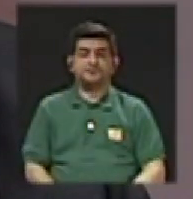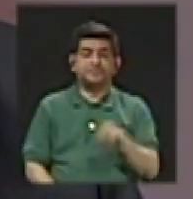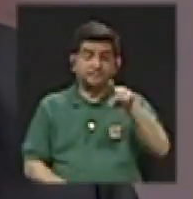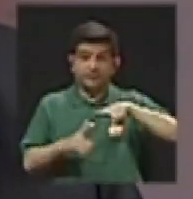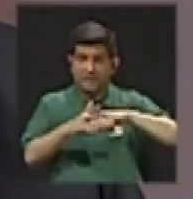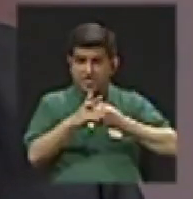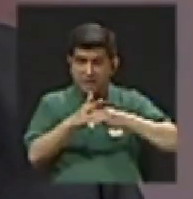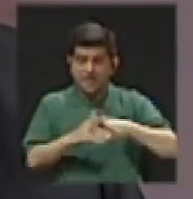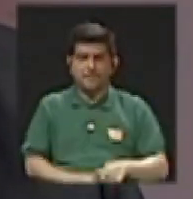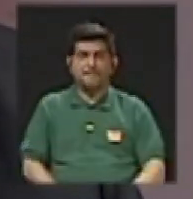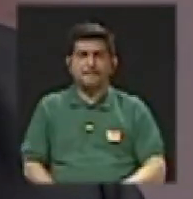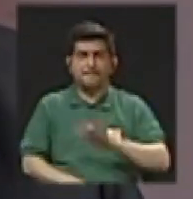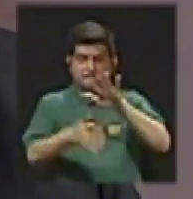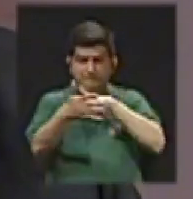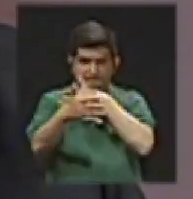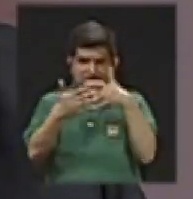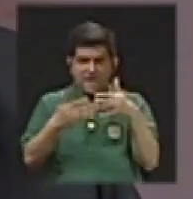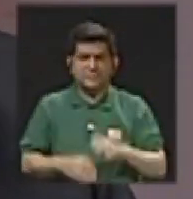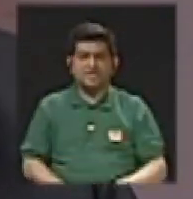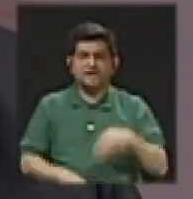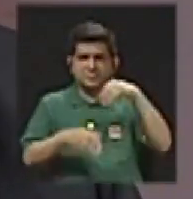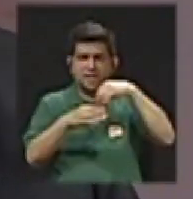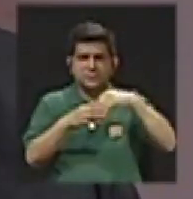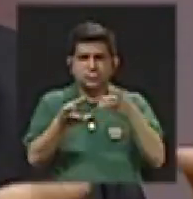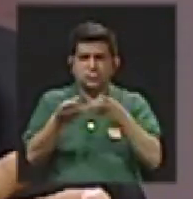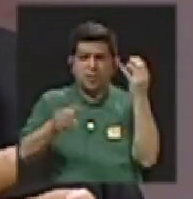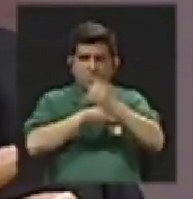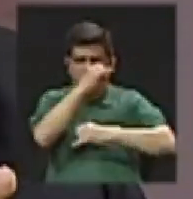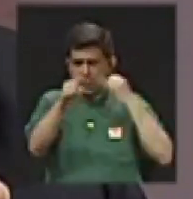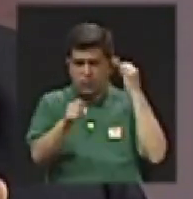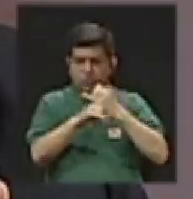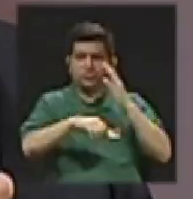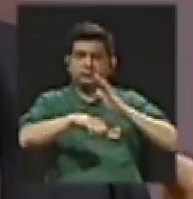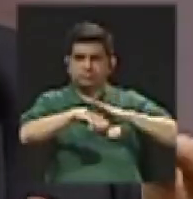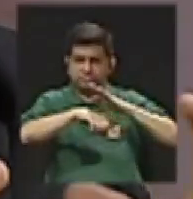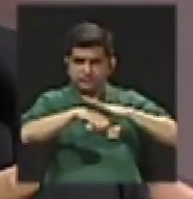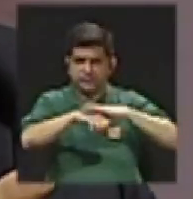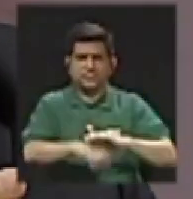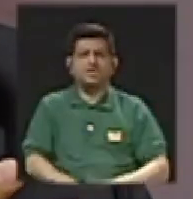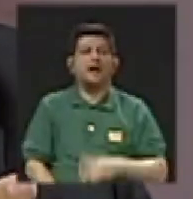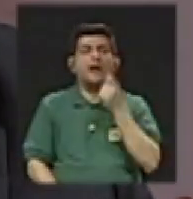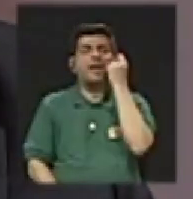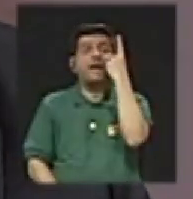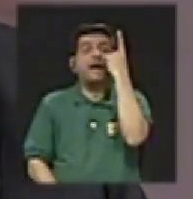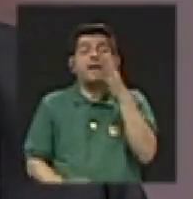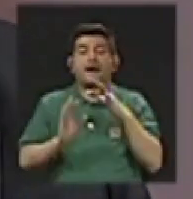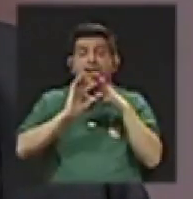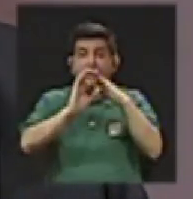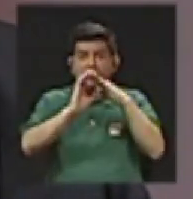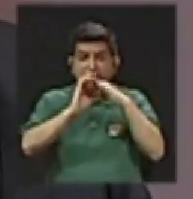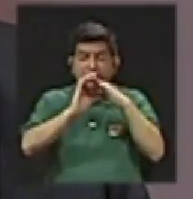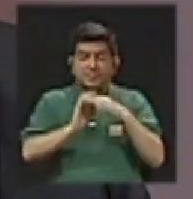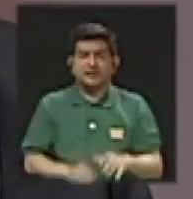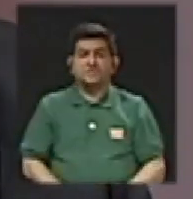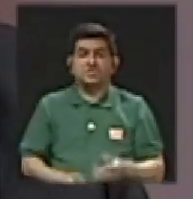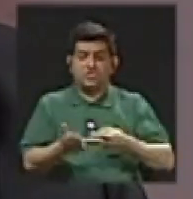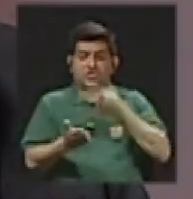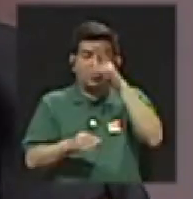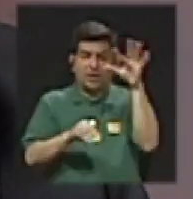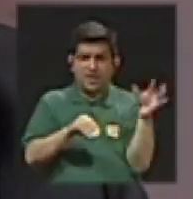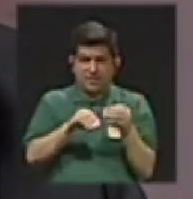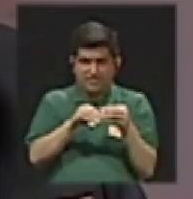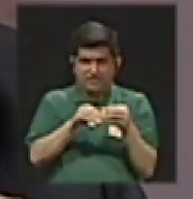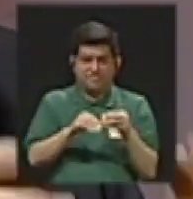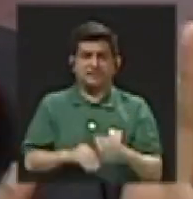herramienta, la matriz insumo-producto internacional que armamos, nos permite entender esa relación en términos de valor agregado.